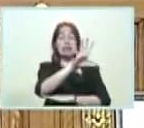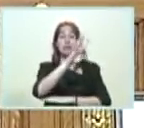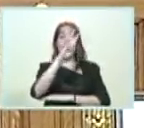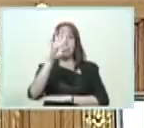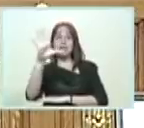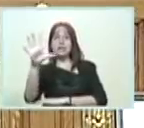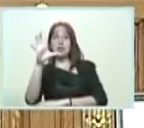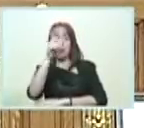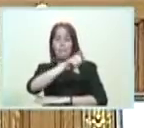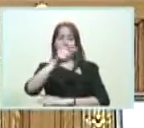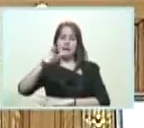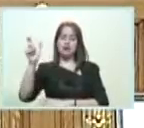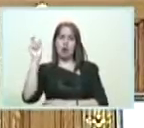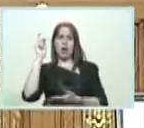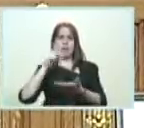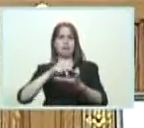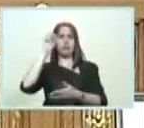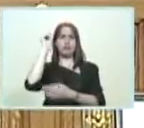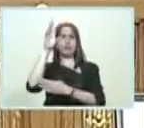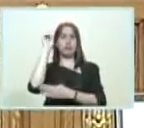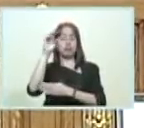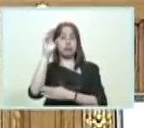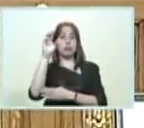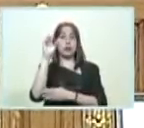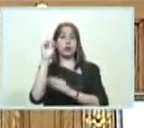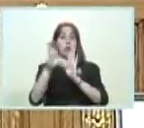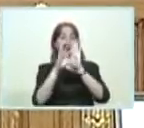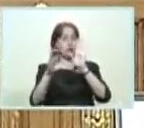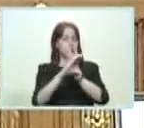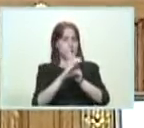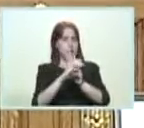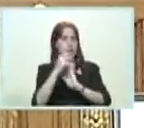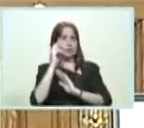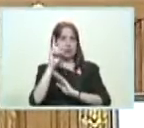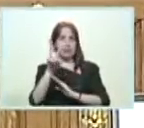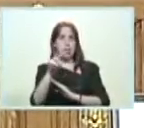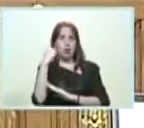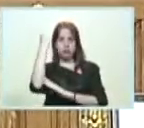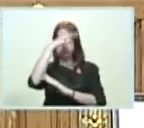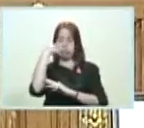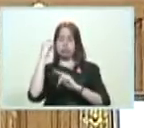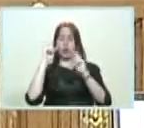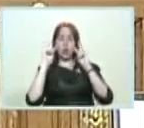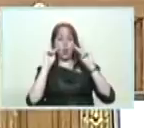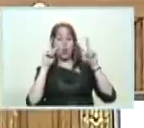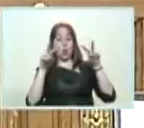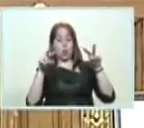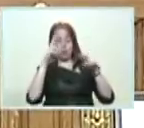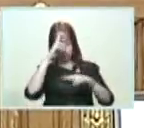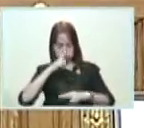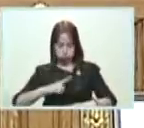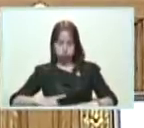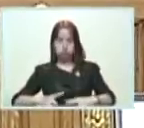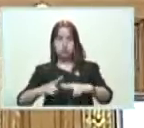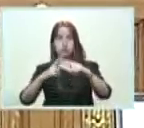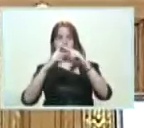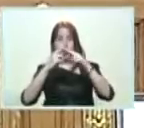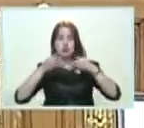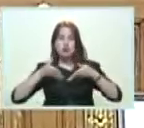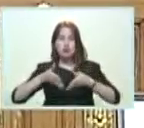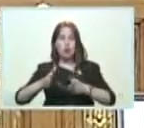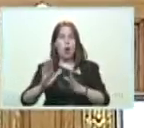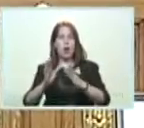545 constituyentes, en sus rostros, en su humildad, en su procedencia, en su